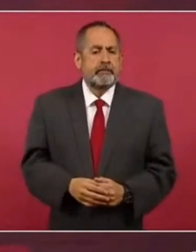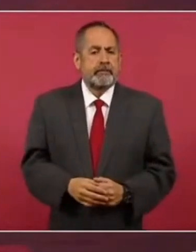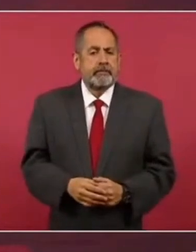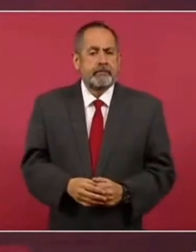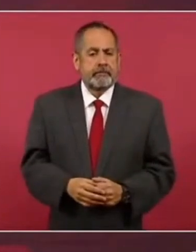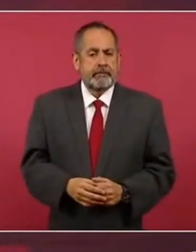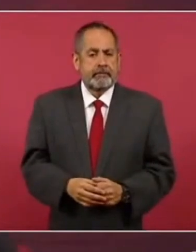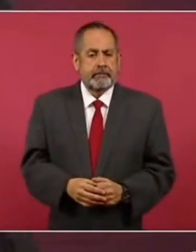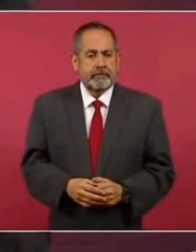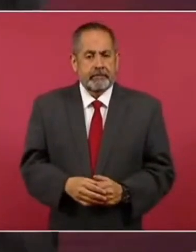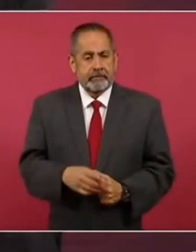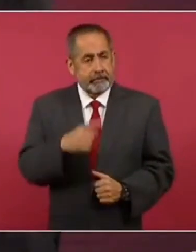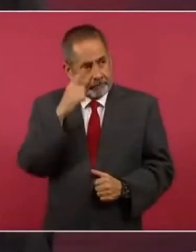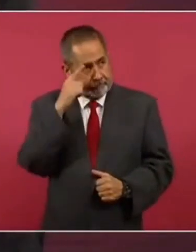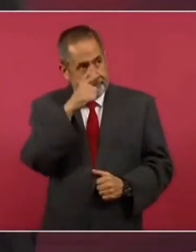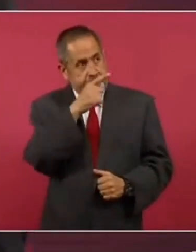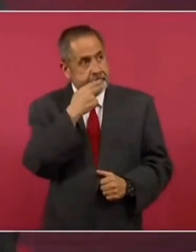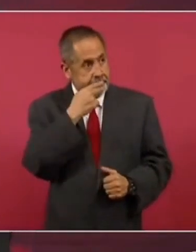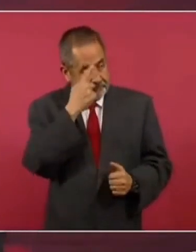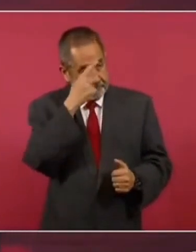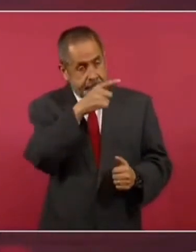al gobierno de Estados Unidos.